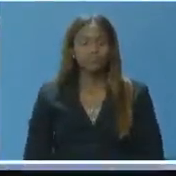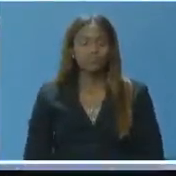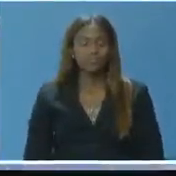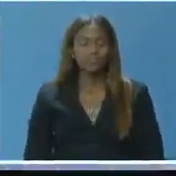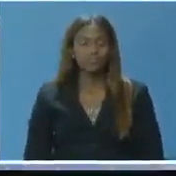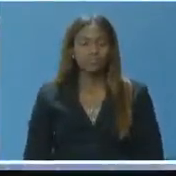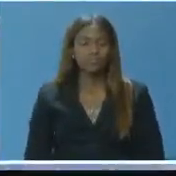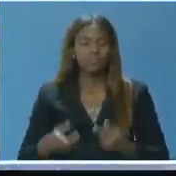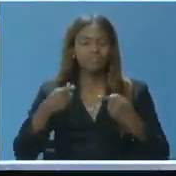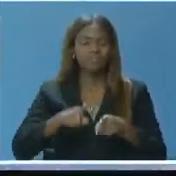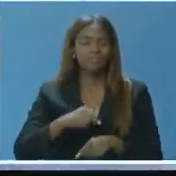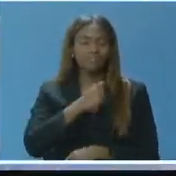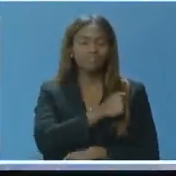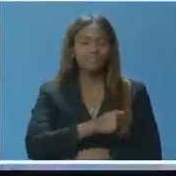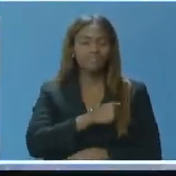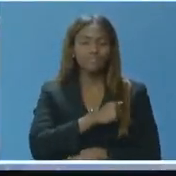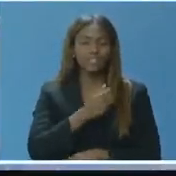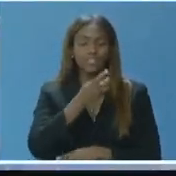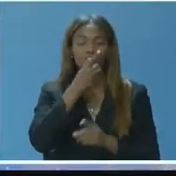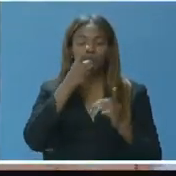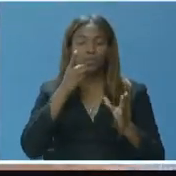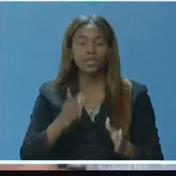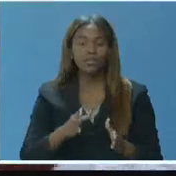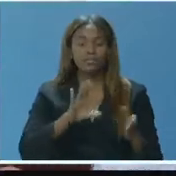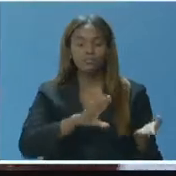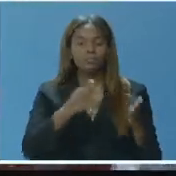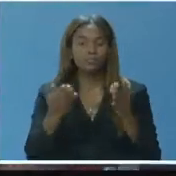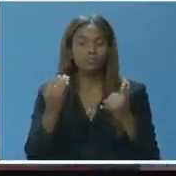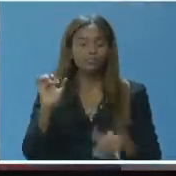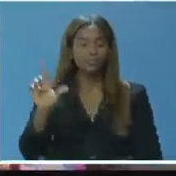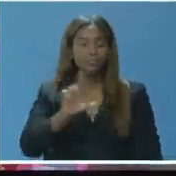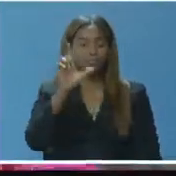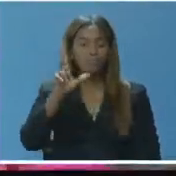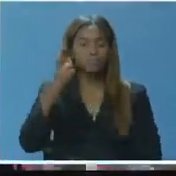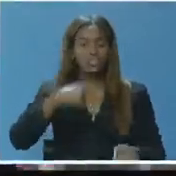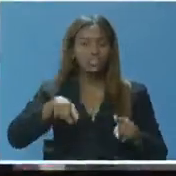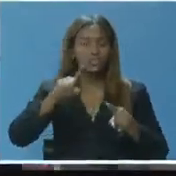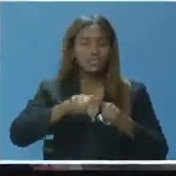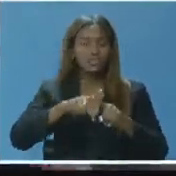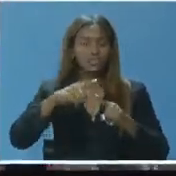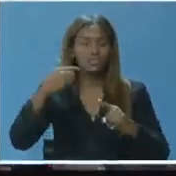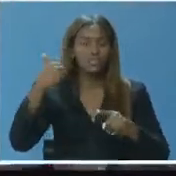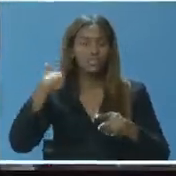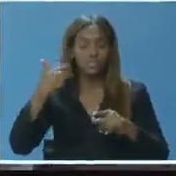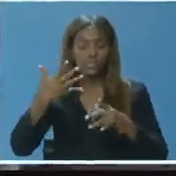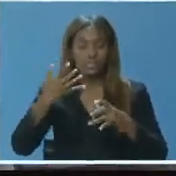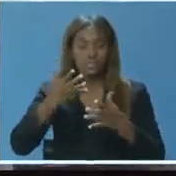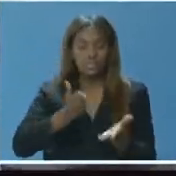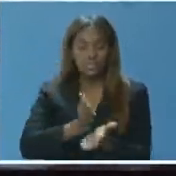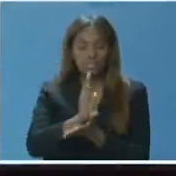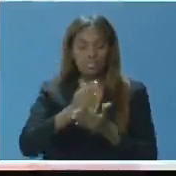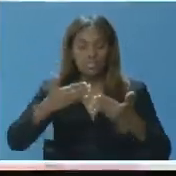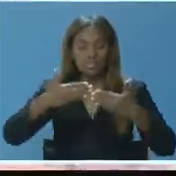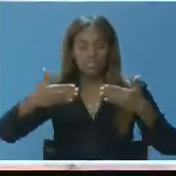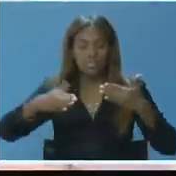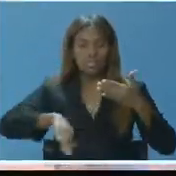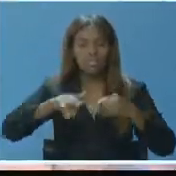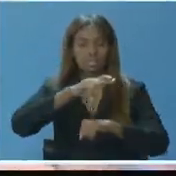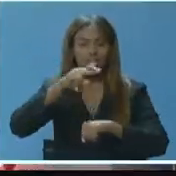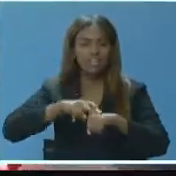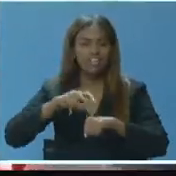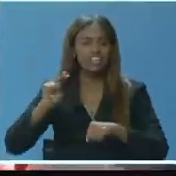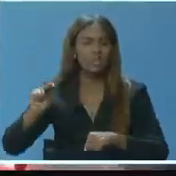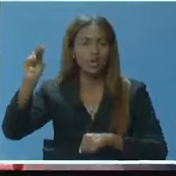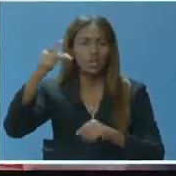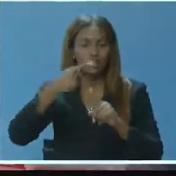Un hecho lamentable: un dominicano perdió la vida este lunes mientras cruzaba a Chile por la abrupta frontera norte, lo que eleva a 12 el